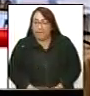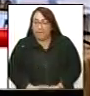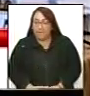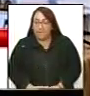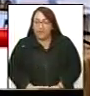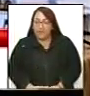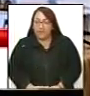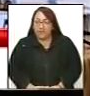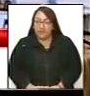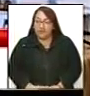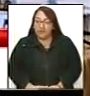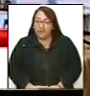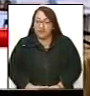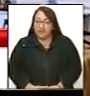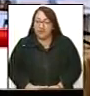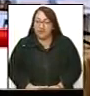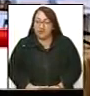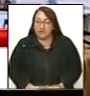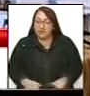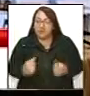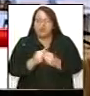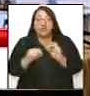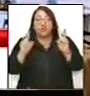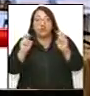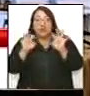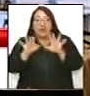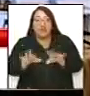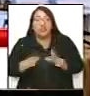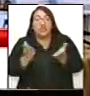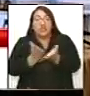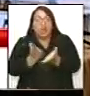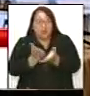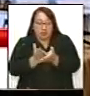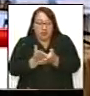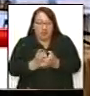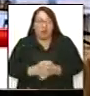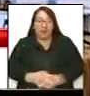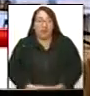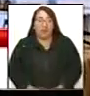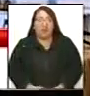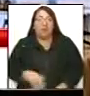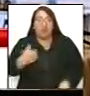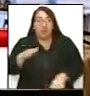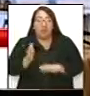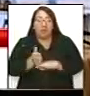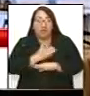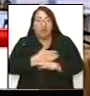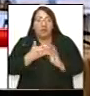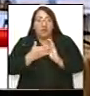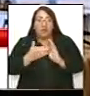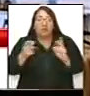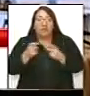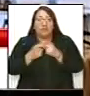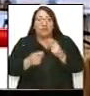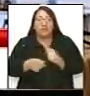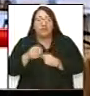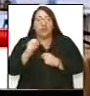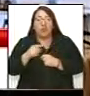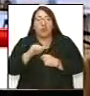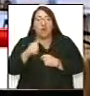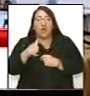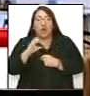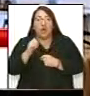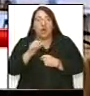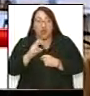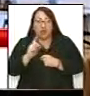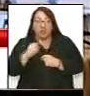completa, también asociado al tema de textos escolares, solamente por un asunto que ya ha presentado el congresista Juan Carlos, entonces